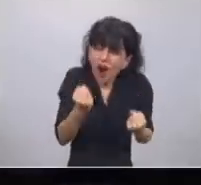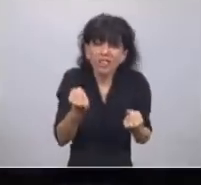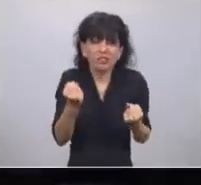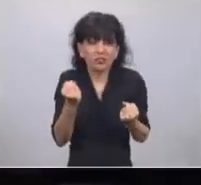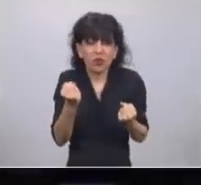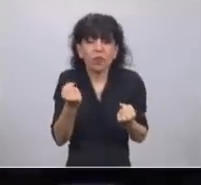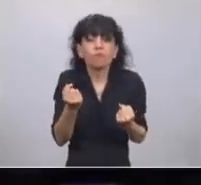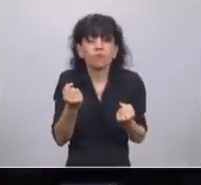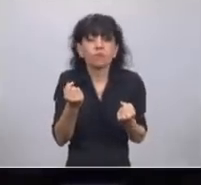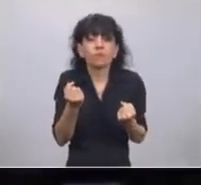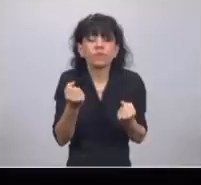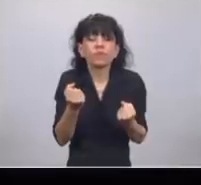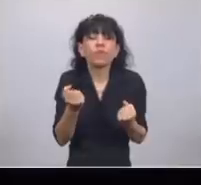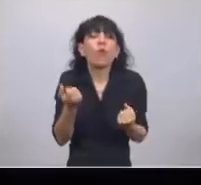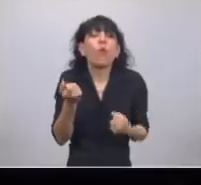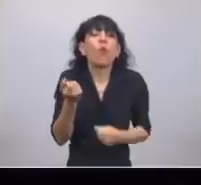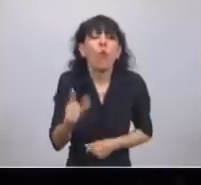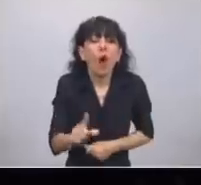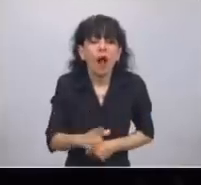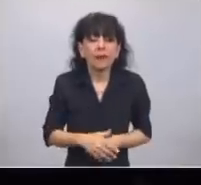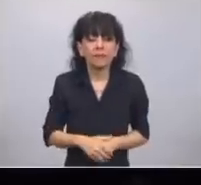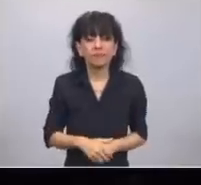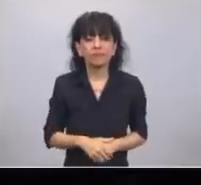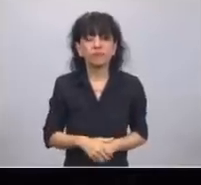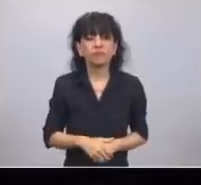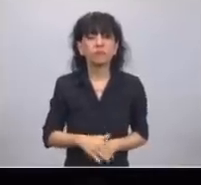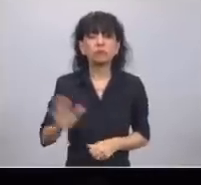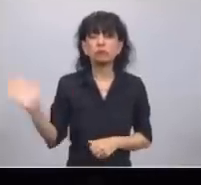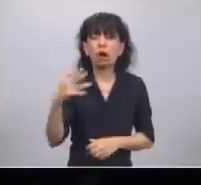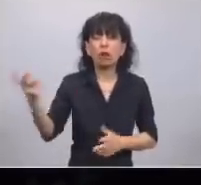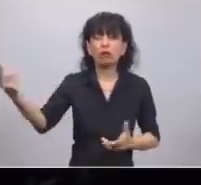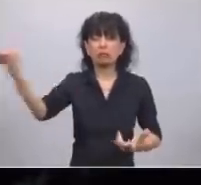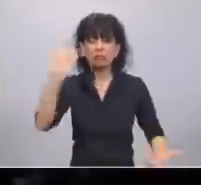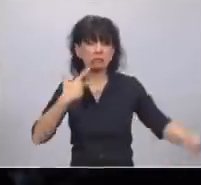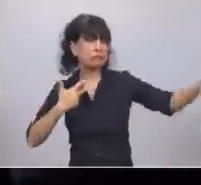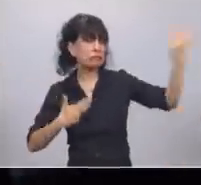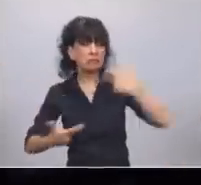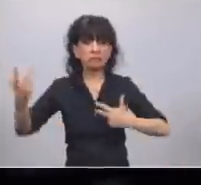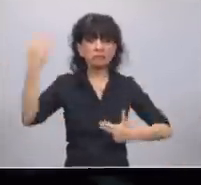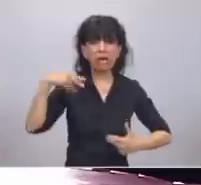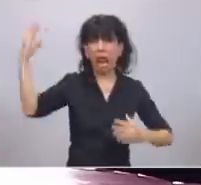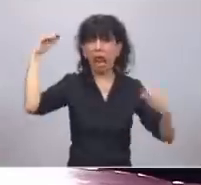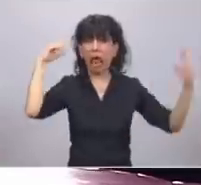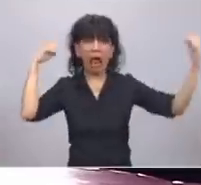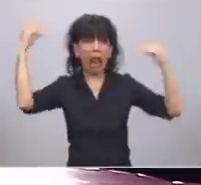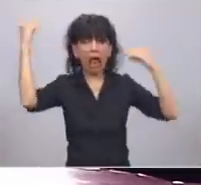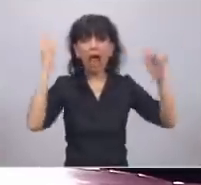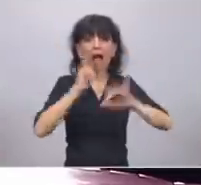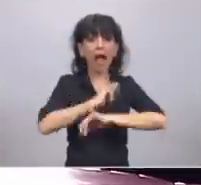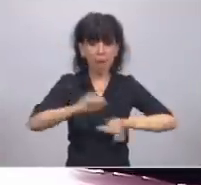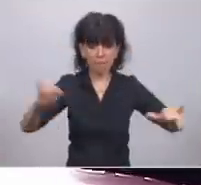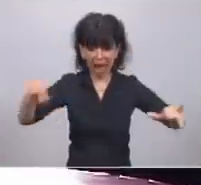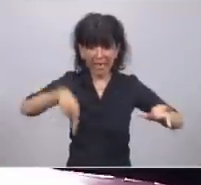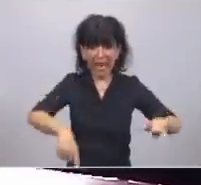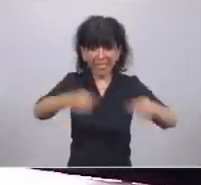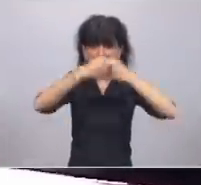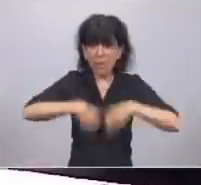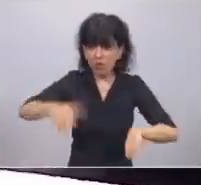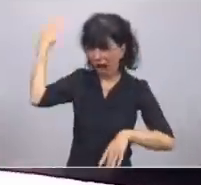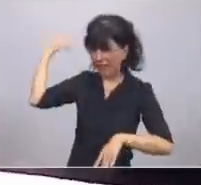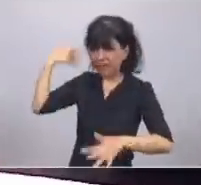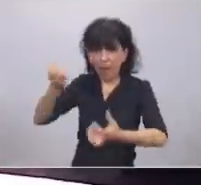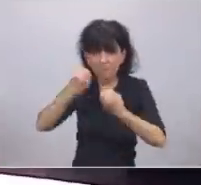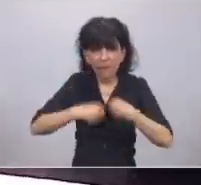Nos quisieron hacer creer, cuando arrancó esta campaña,